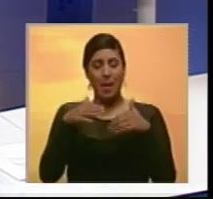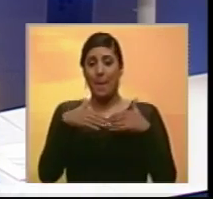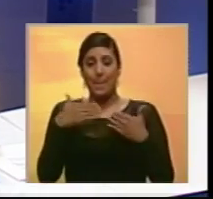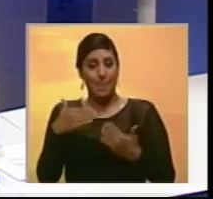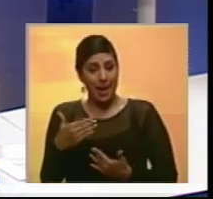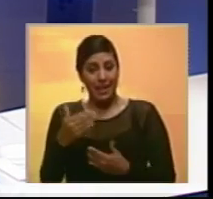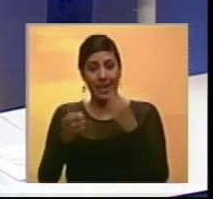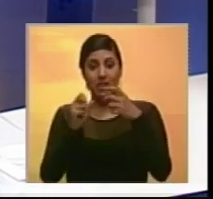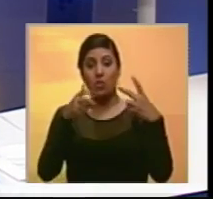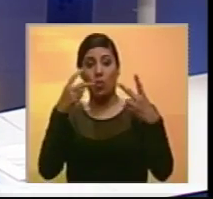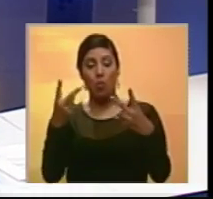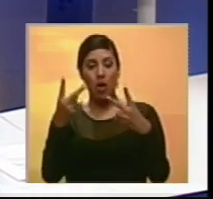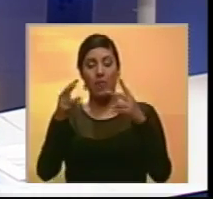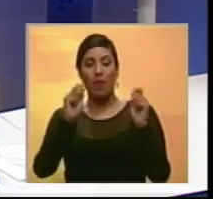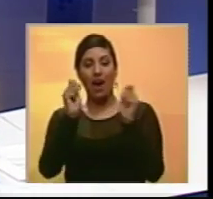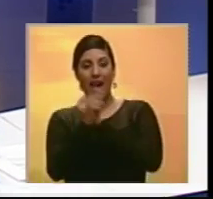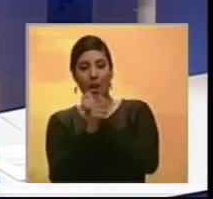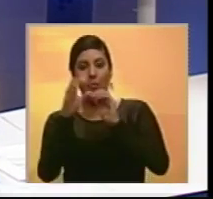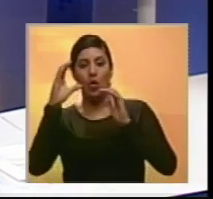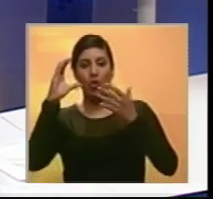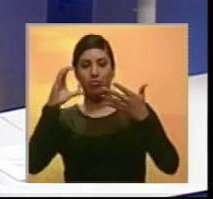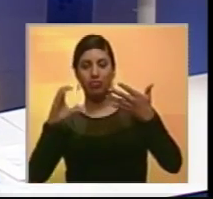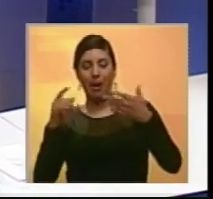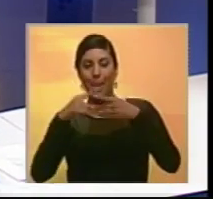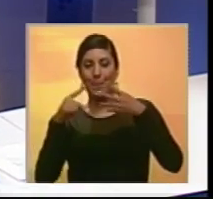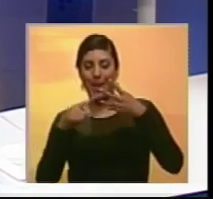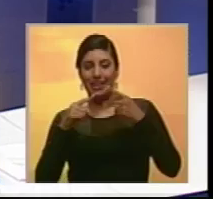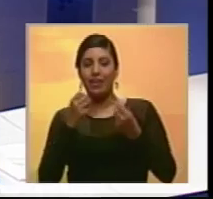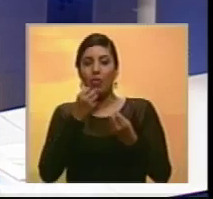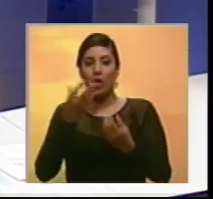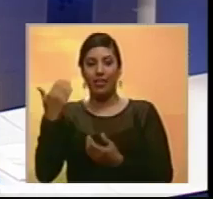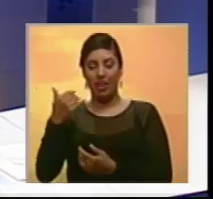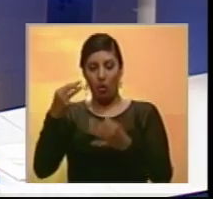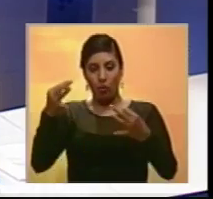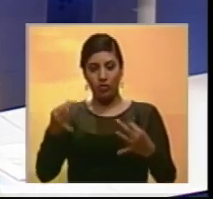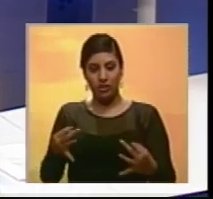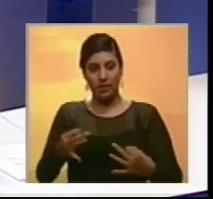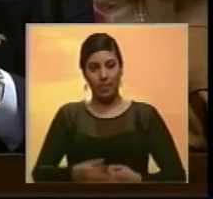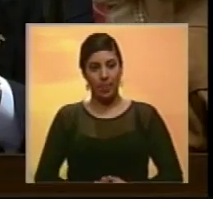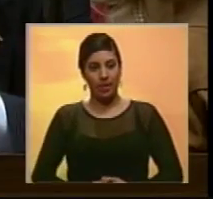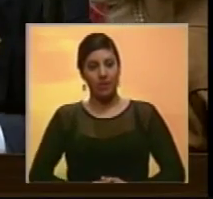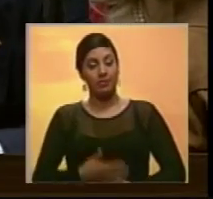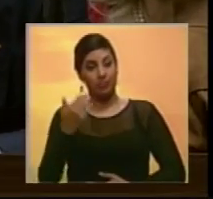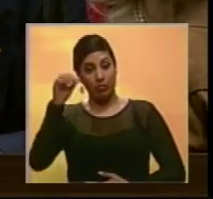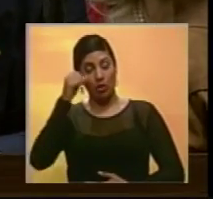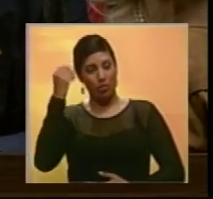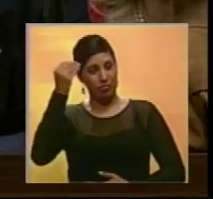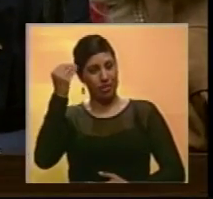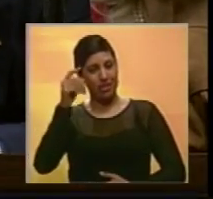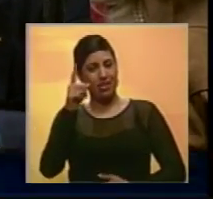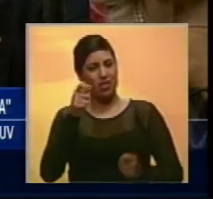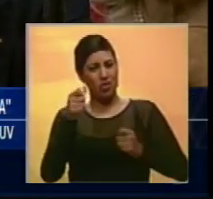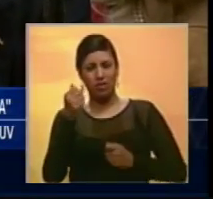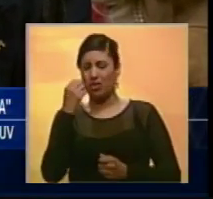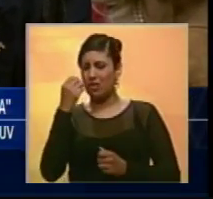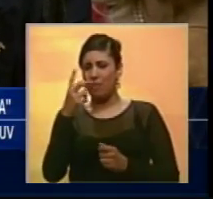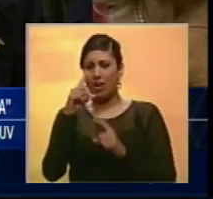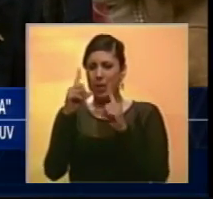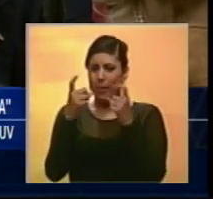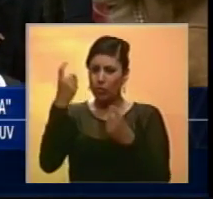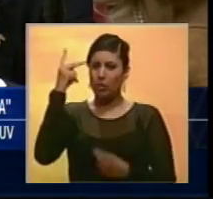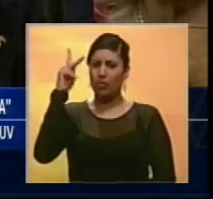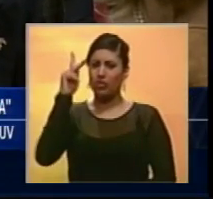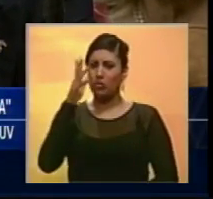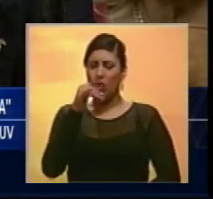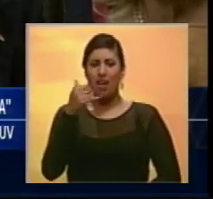para la aplicación de la nueva reforma curricular recientemente publicada en Gaceta Oficial. Alzuru consideró que la medida es inconsulta y